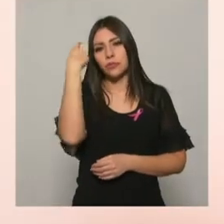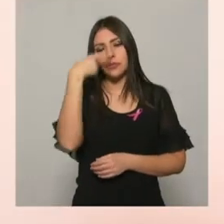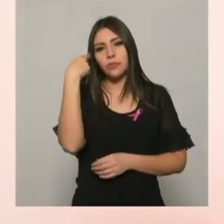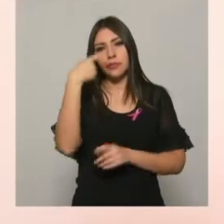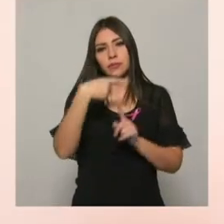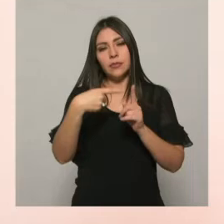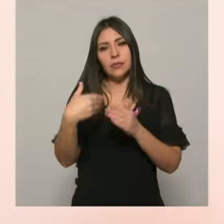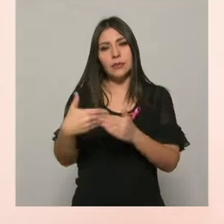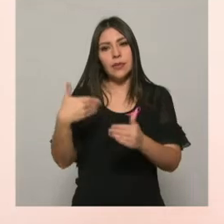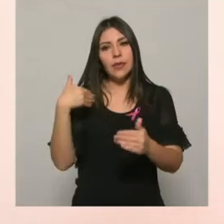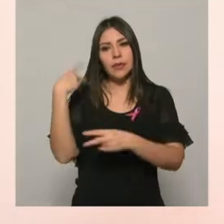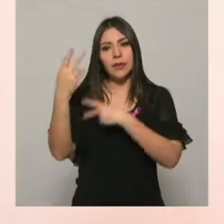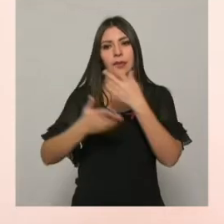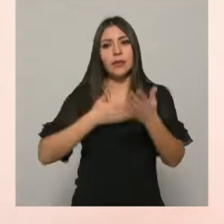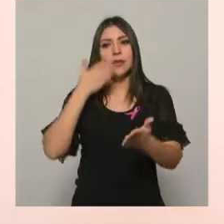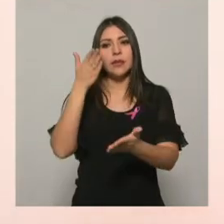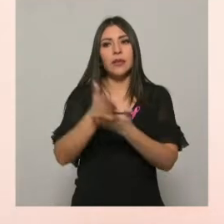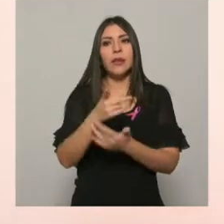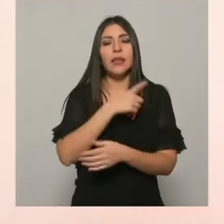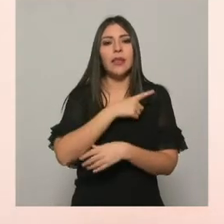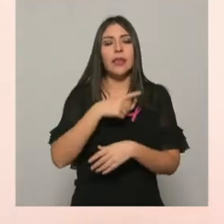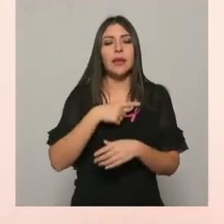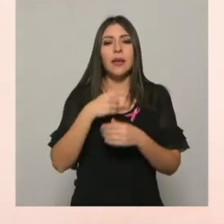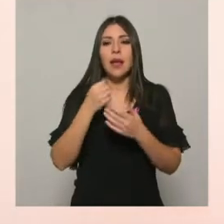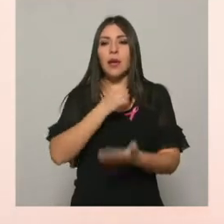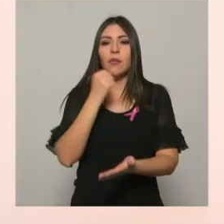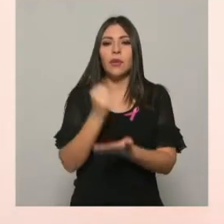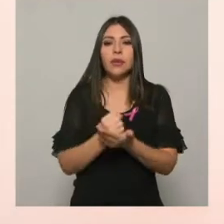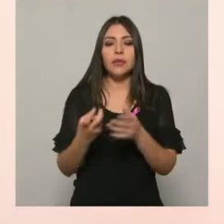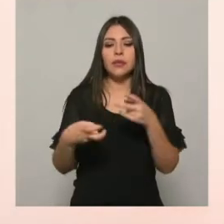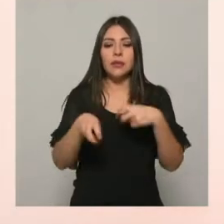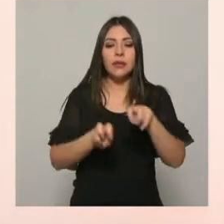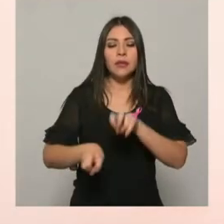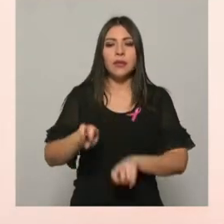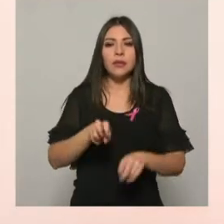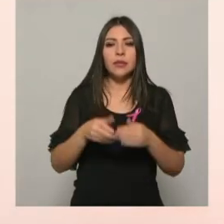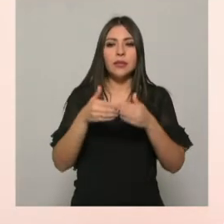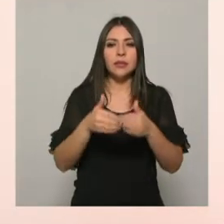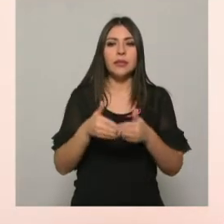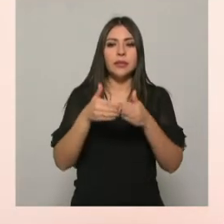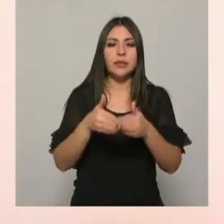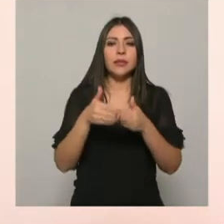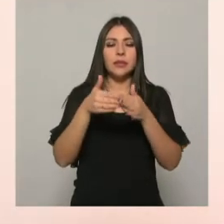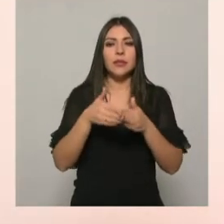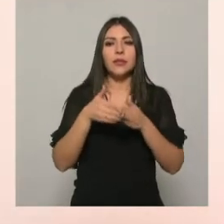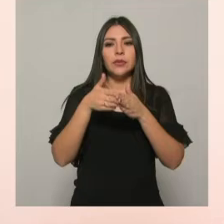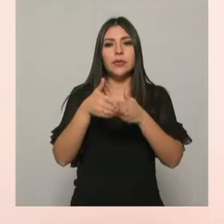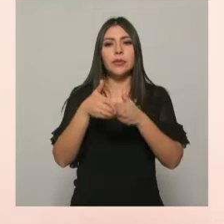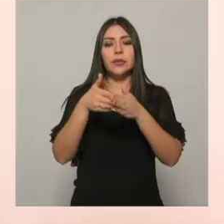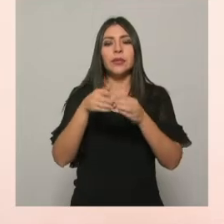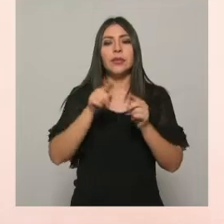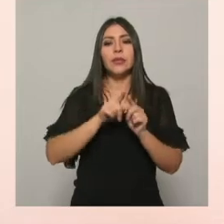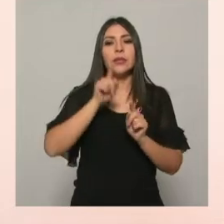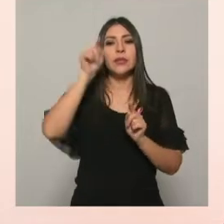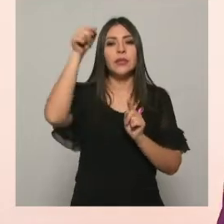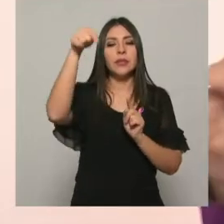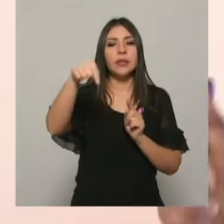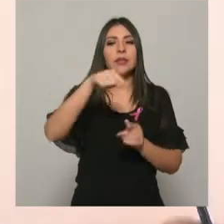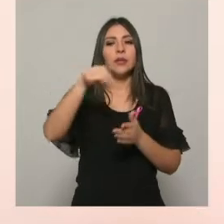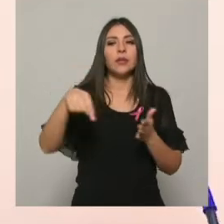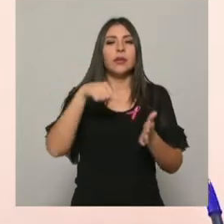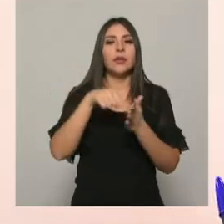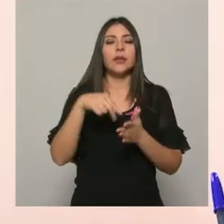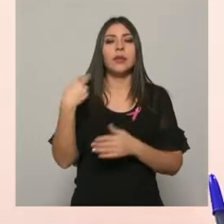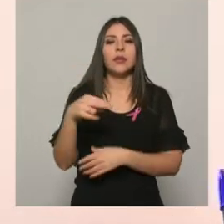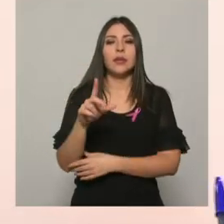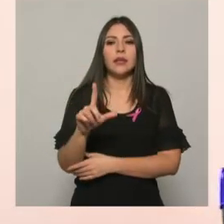ya que se tienen que trasladar sobre de una trajinera, ya que sus butacas son las trajineras. Nosotros nos presentamos en la Laguna del Toro,